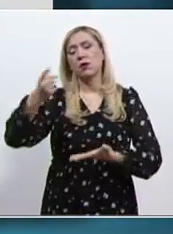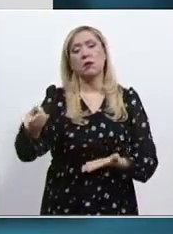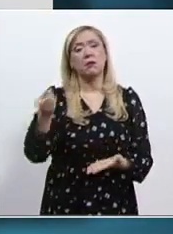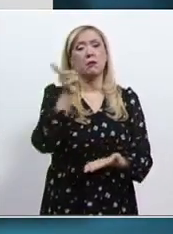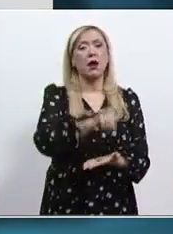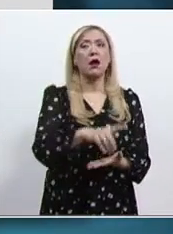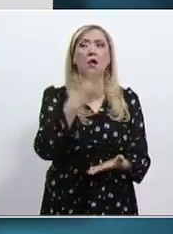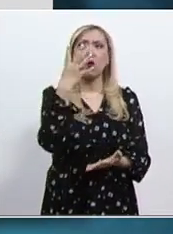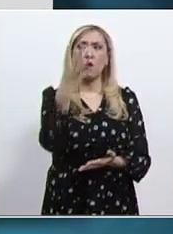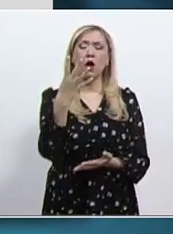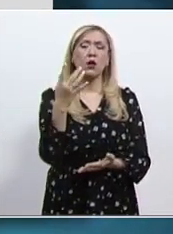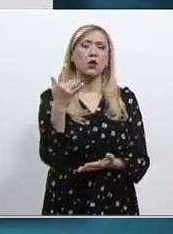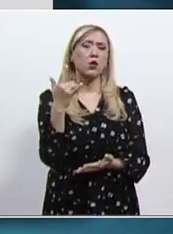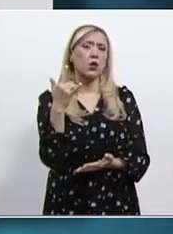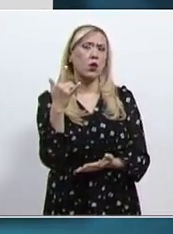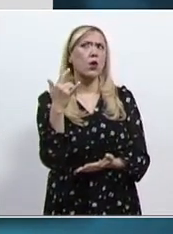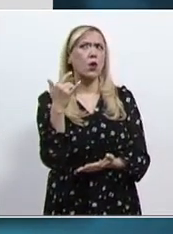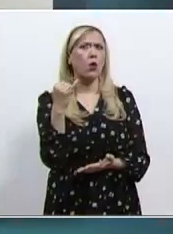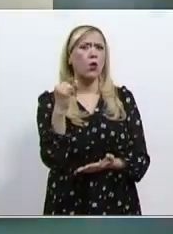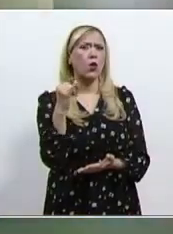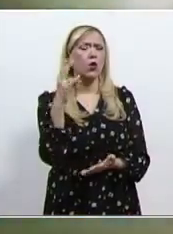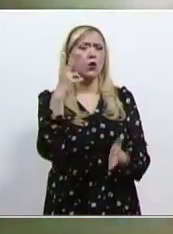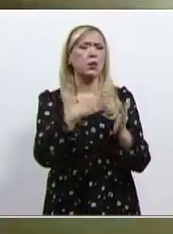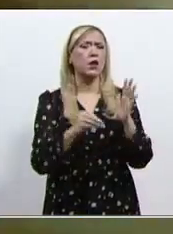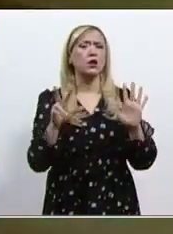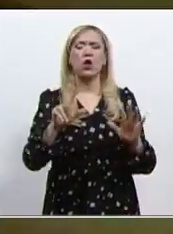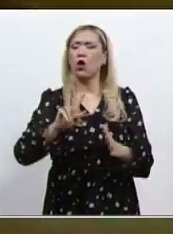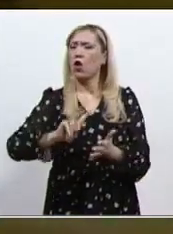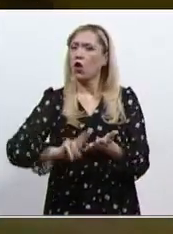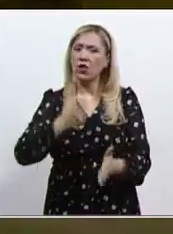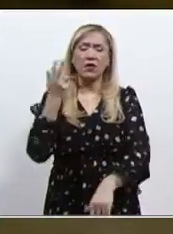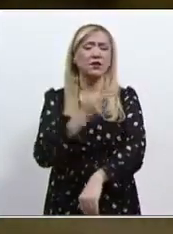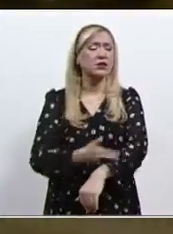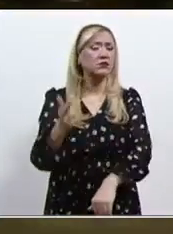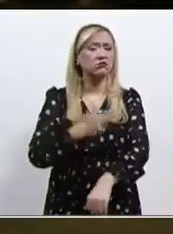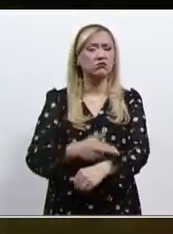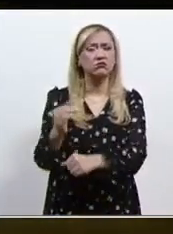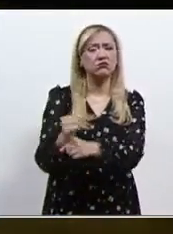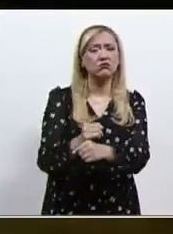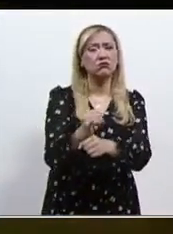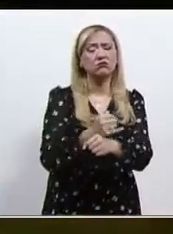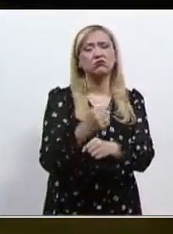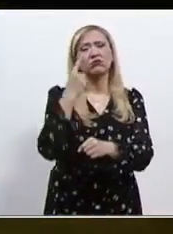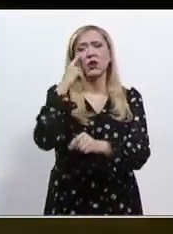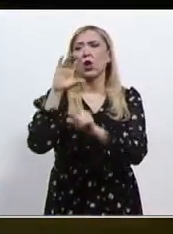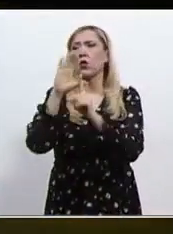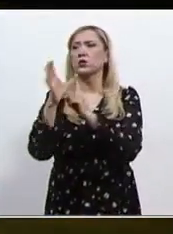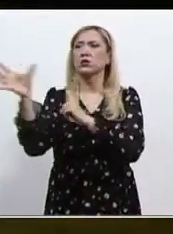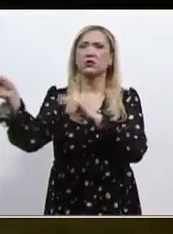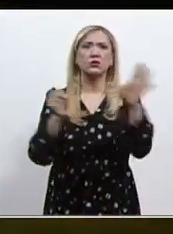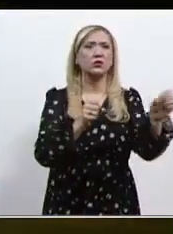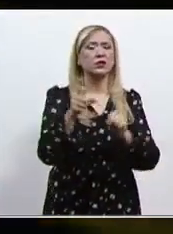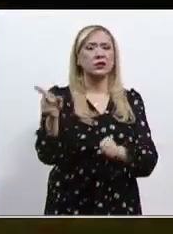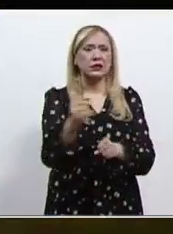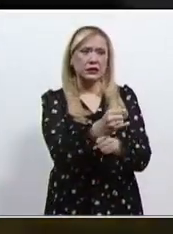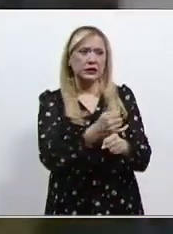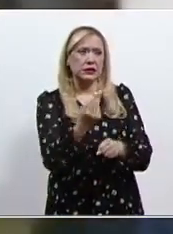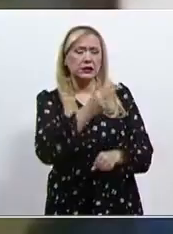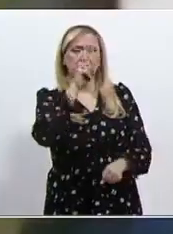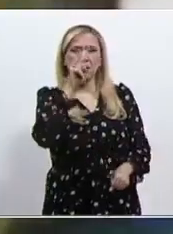el cuatro de julio de 2018 reponer el procedimiento y crear la comisión para la verdad y la Justicia del caso Iguala